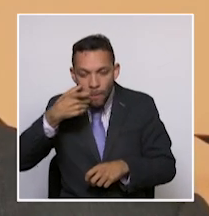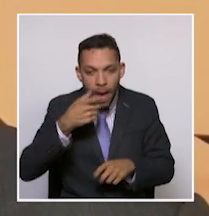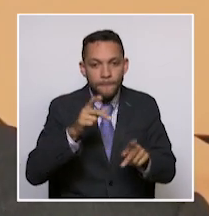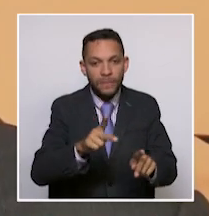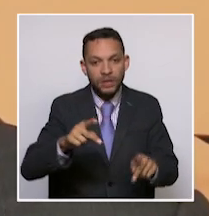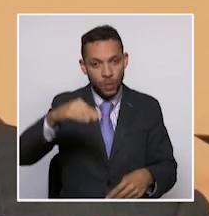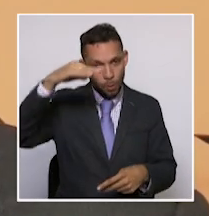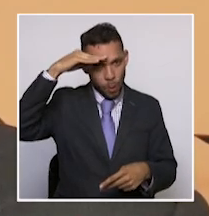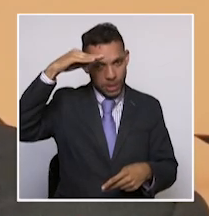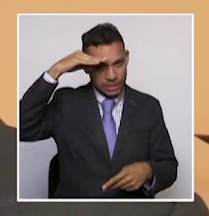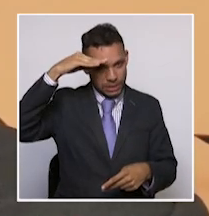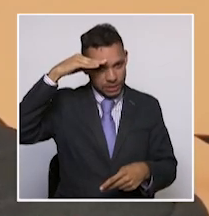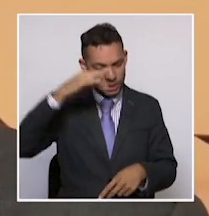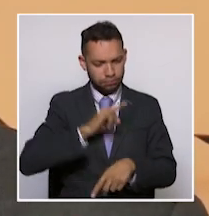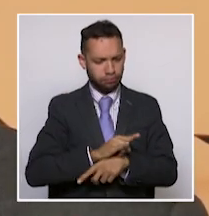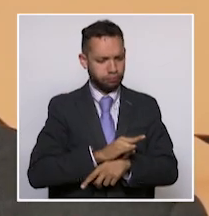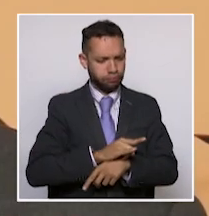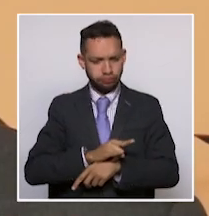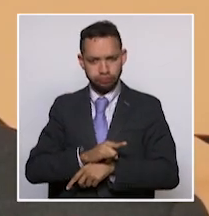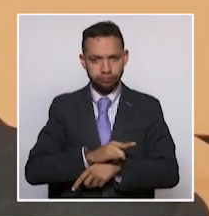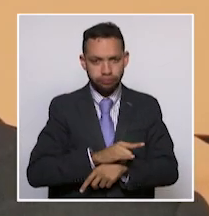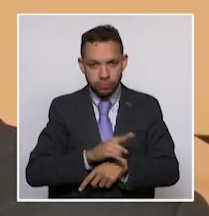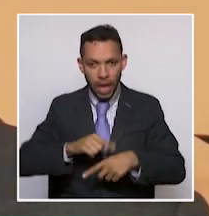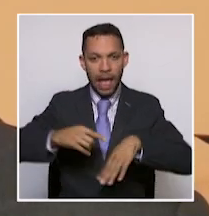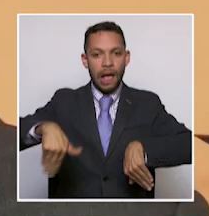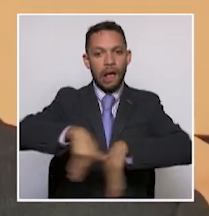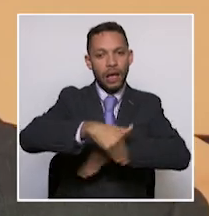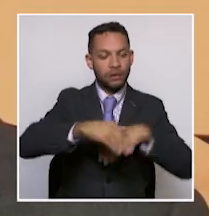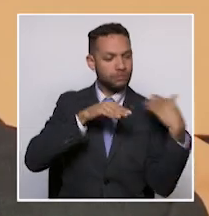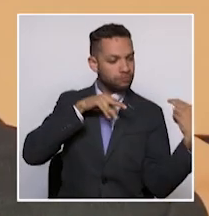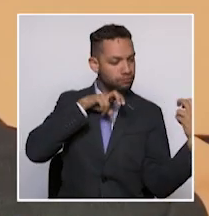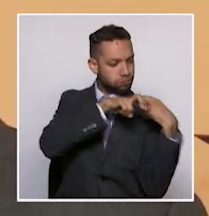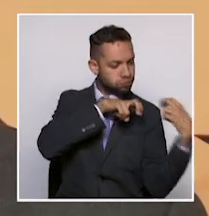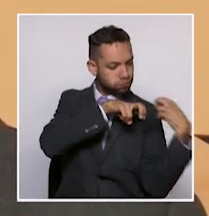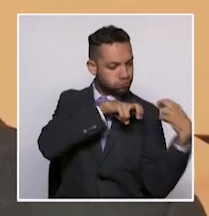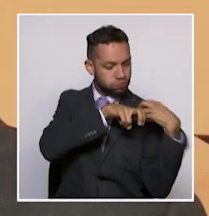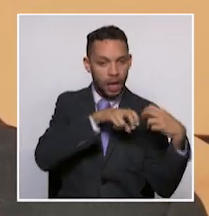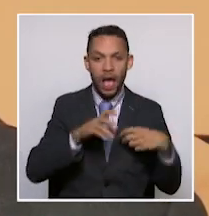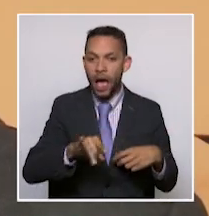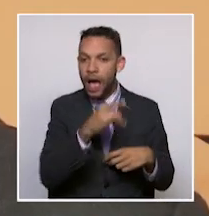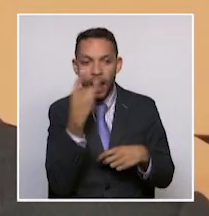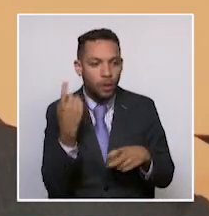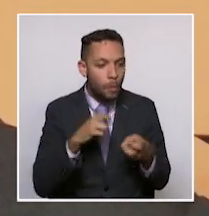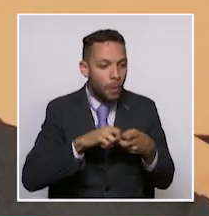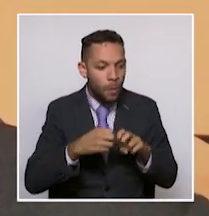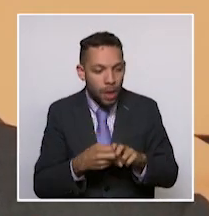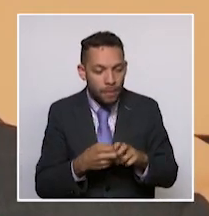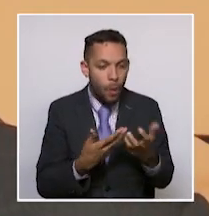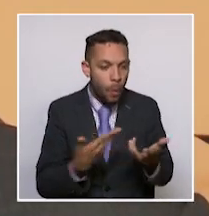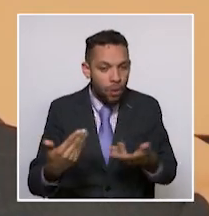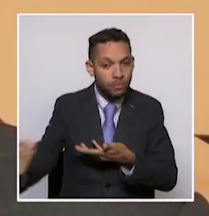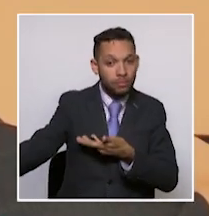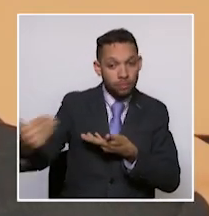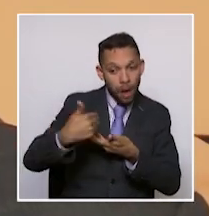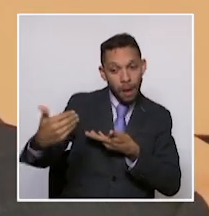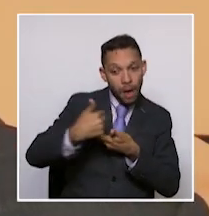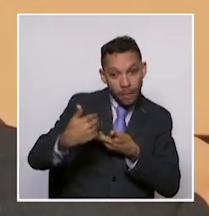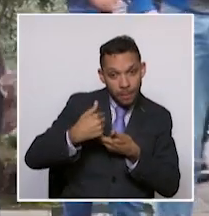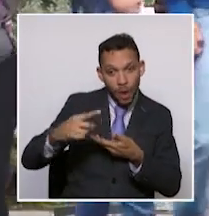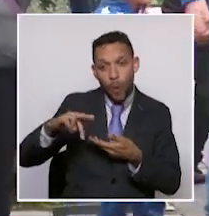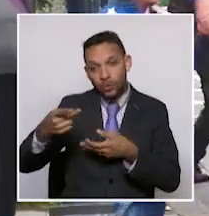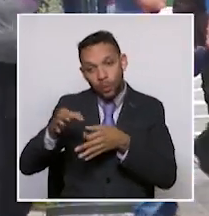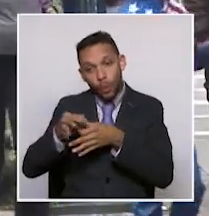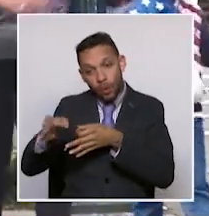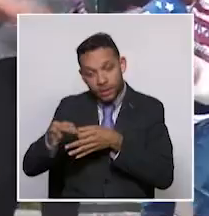Policía Nacional, para que en los diferentes corredores viales de la ciudad miremos si verdaderamente nos están trayendo ciudadanos habitantes de calle de otros